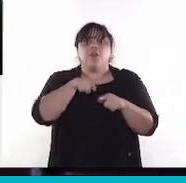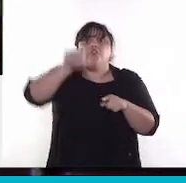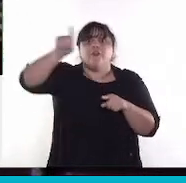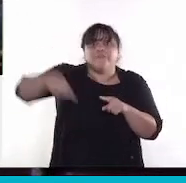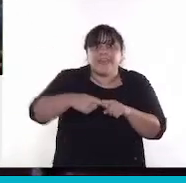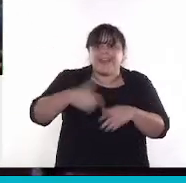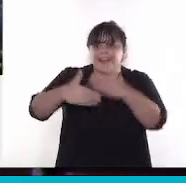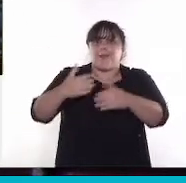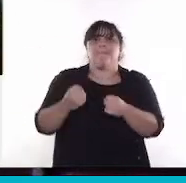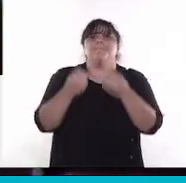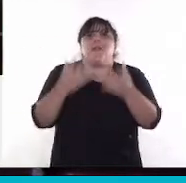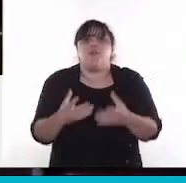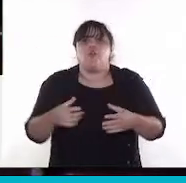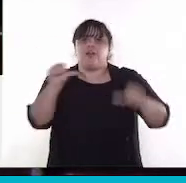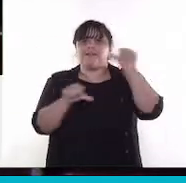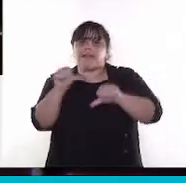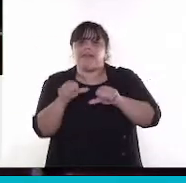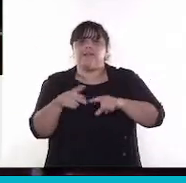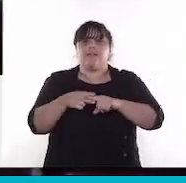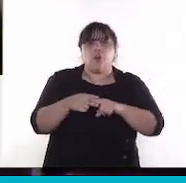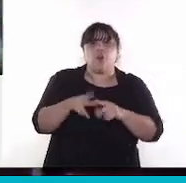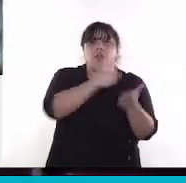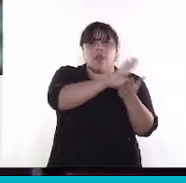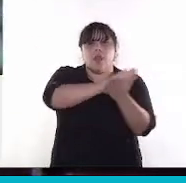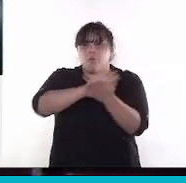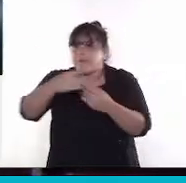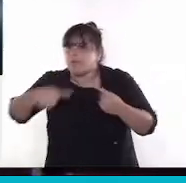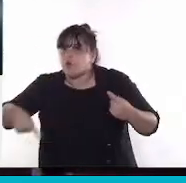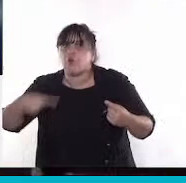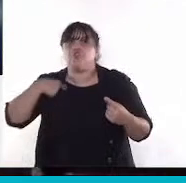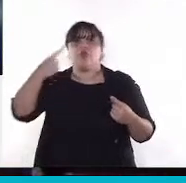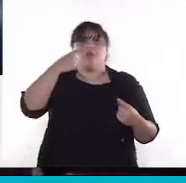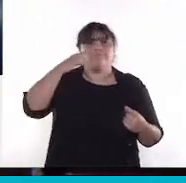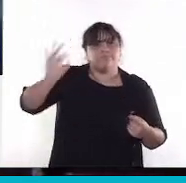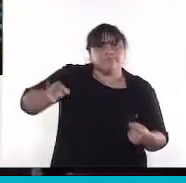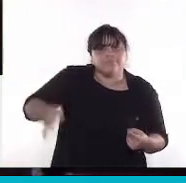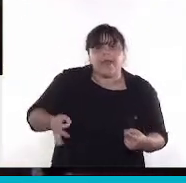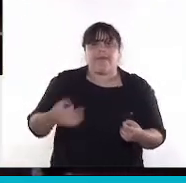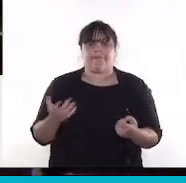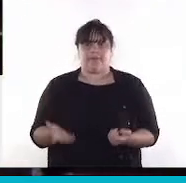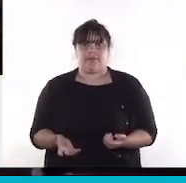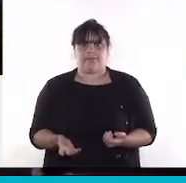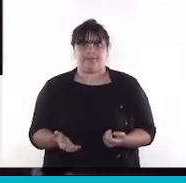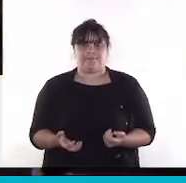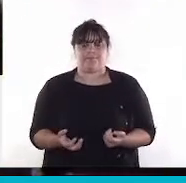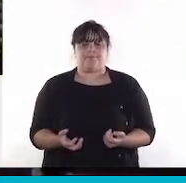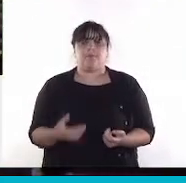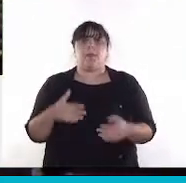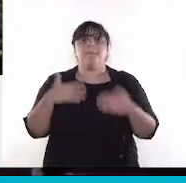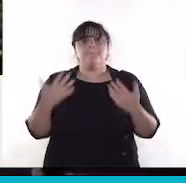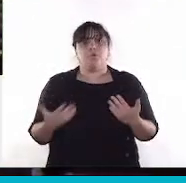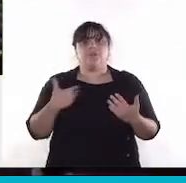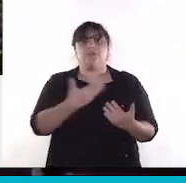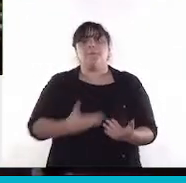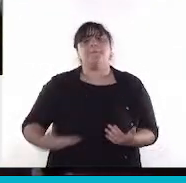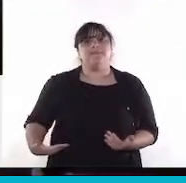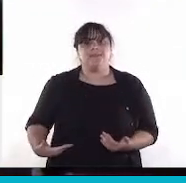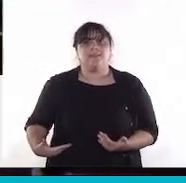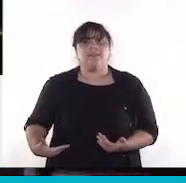la tecnología, la innovación, el conocimiento. Por eso, señor